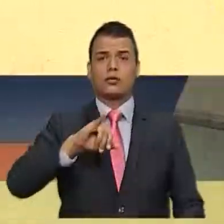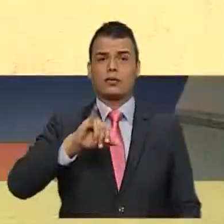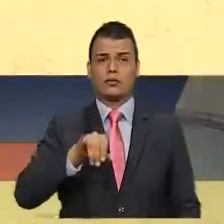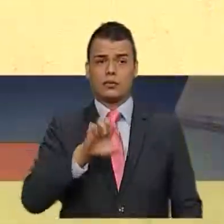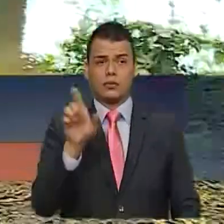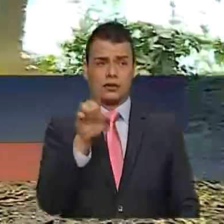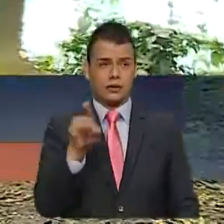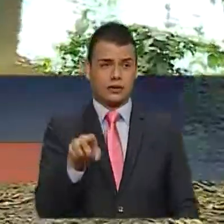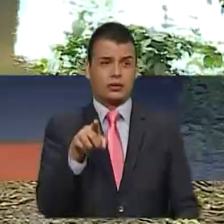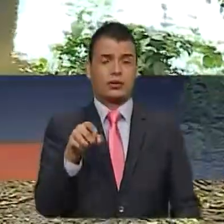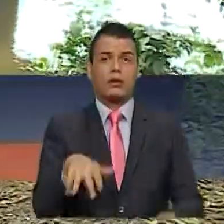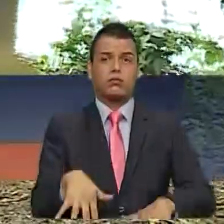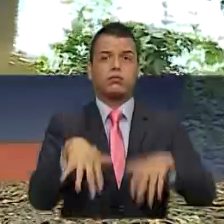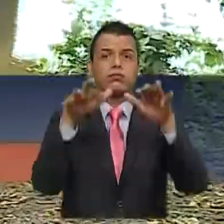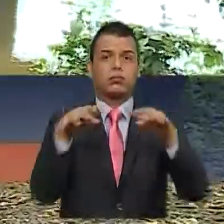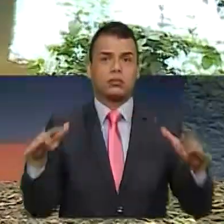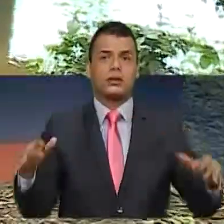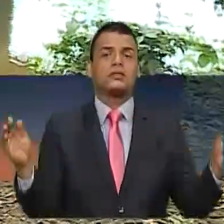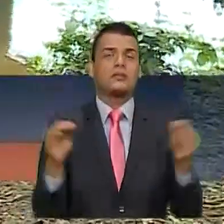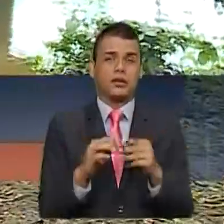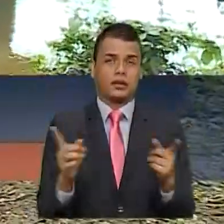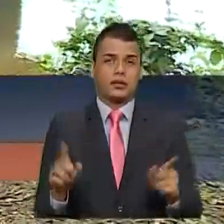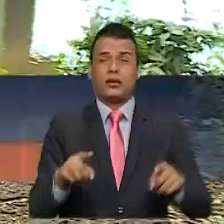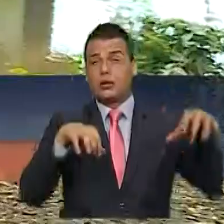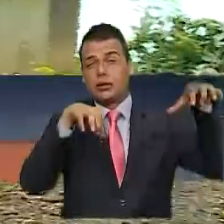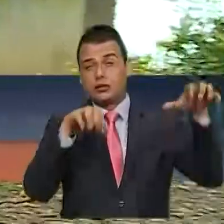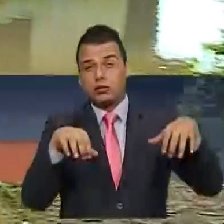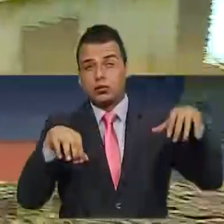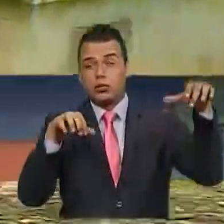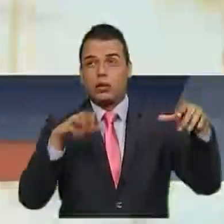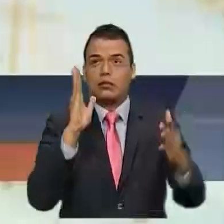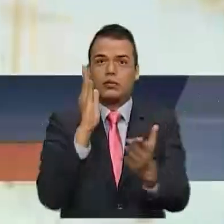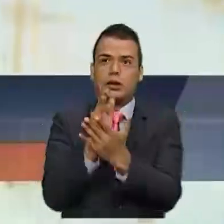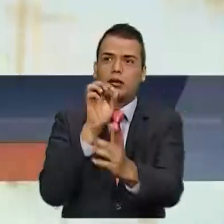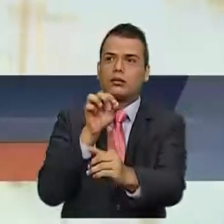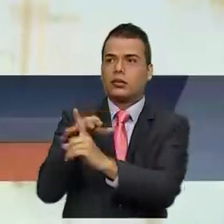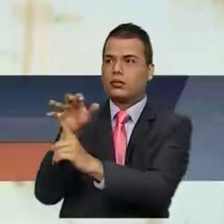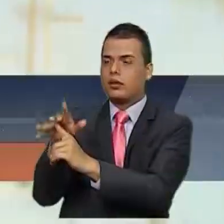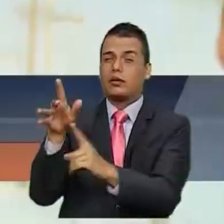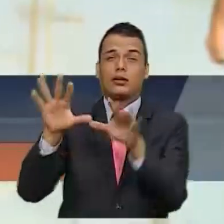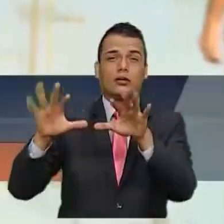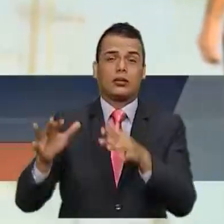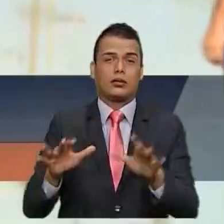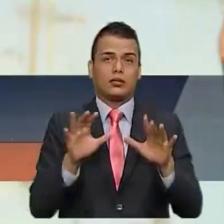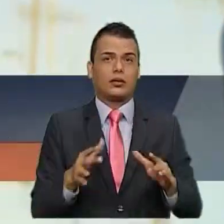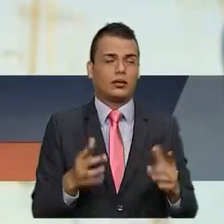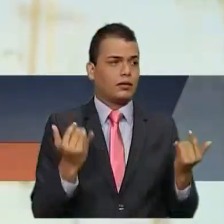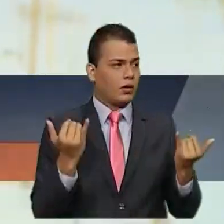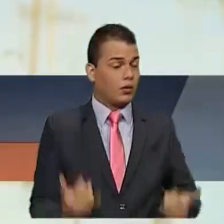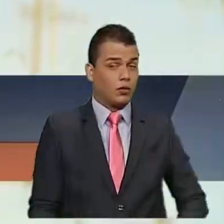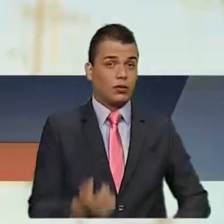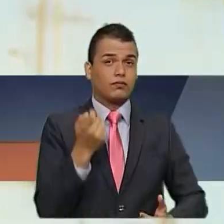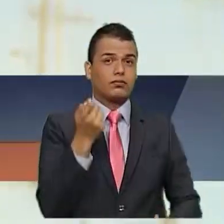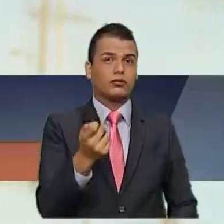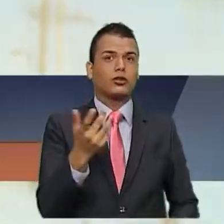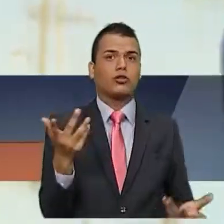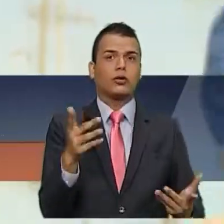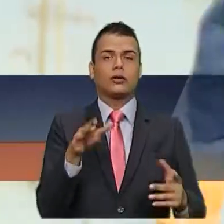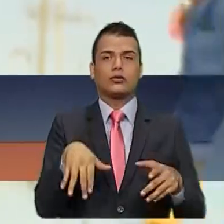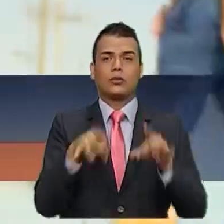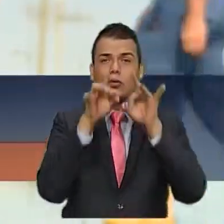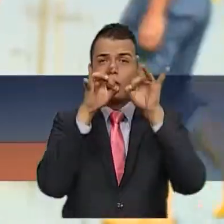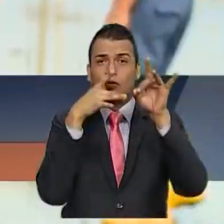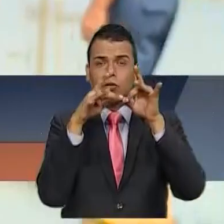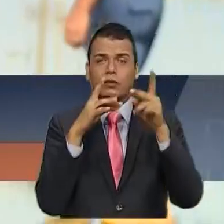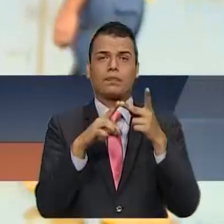desbordamiento del río estragos por la intensa lluvia la situación más crítica la tenemos en este momento en la unión y Bolívar